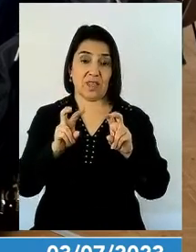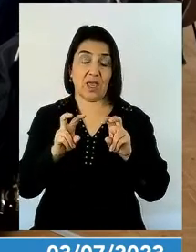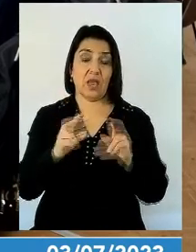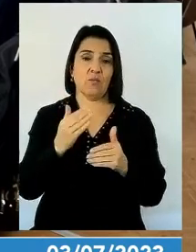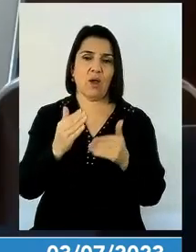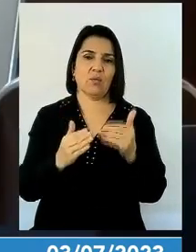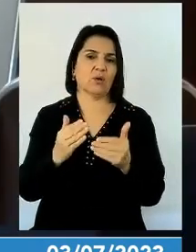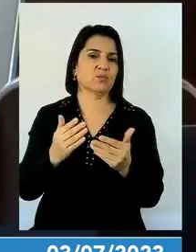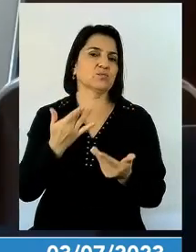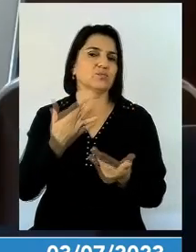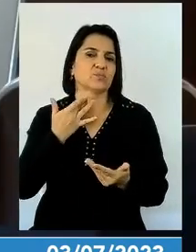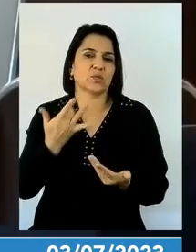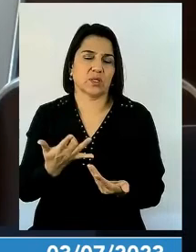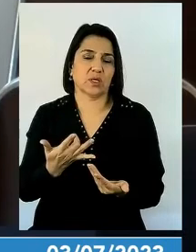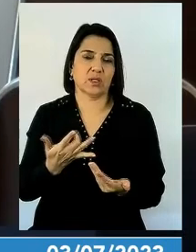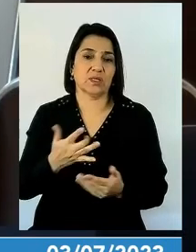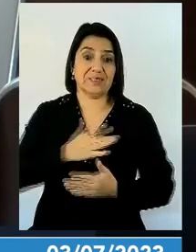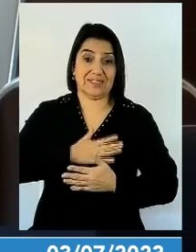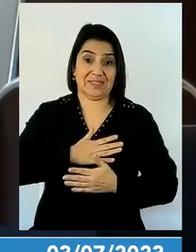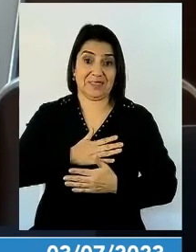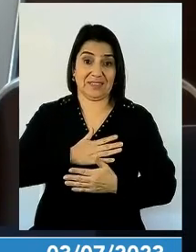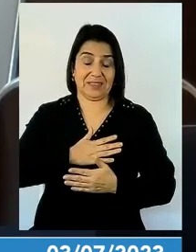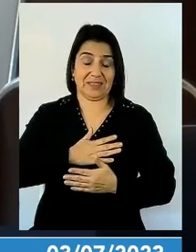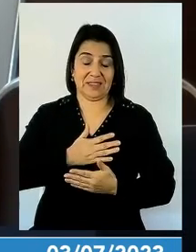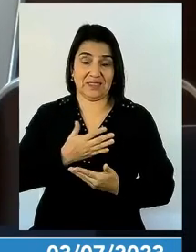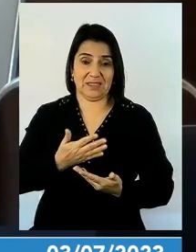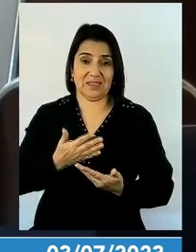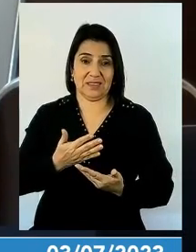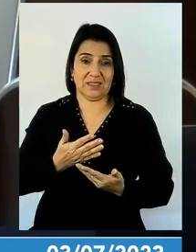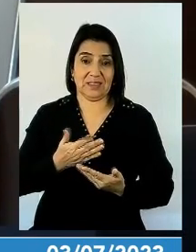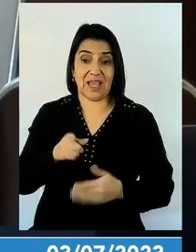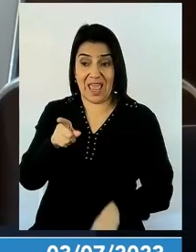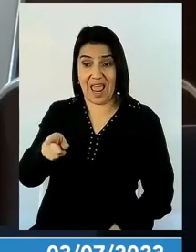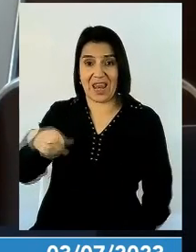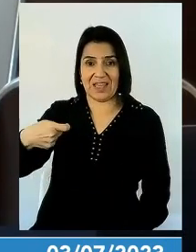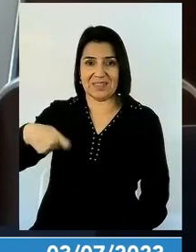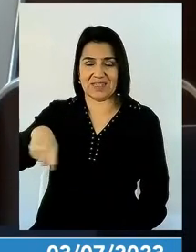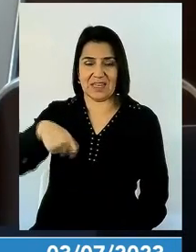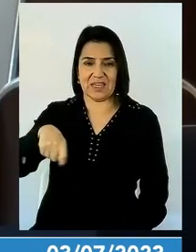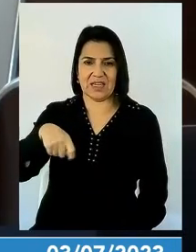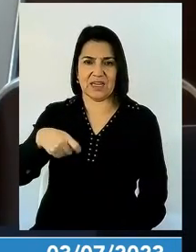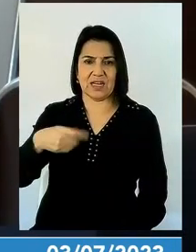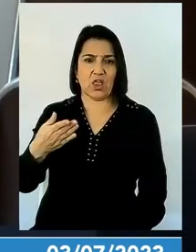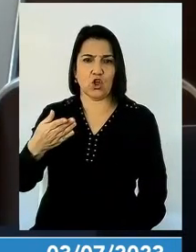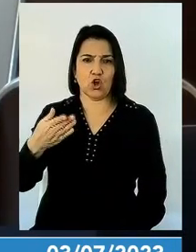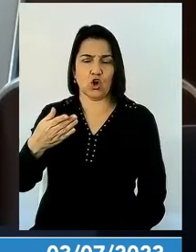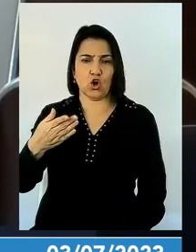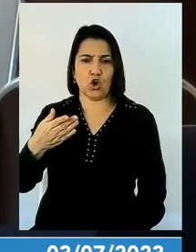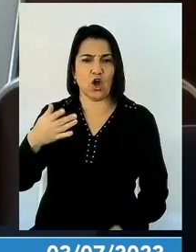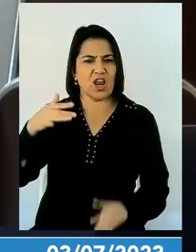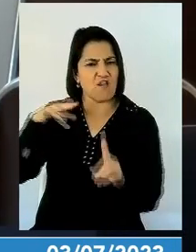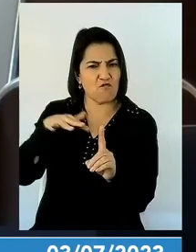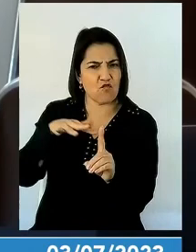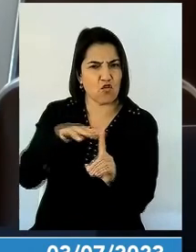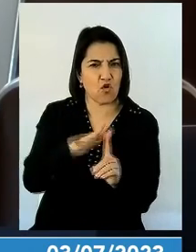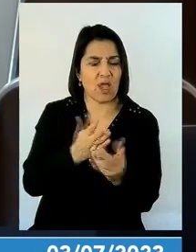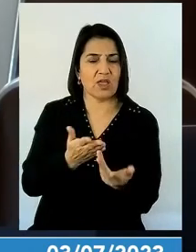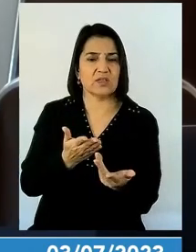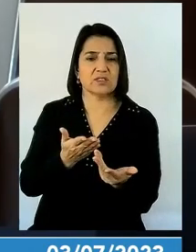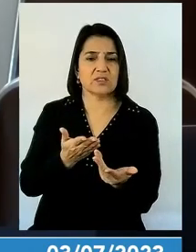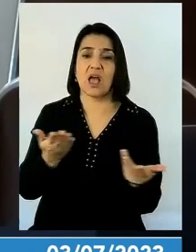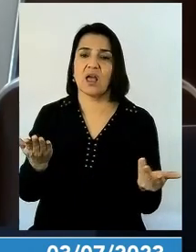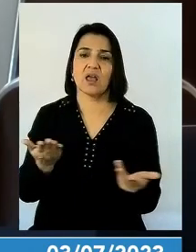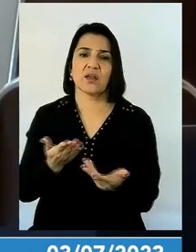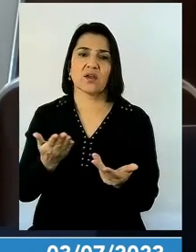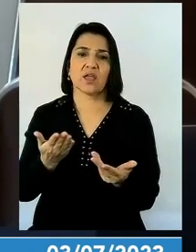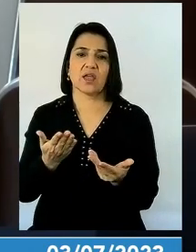definitiva, siendo él un senador, hizo influencia y, en definitiva, involucró a la